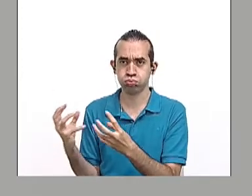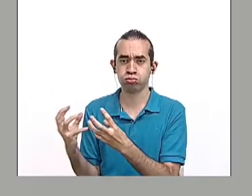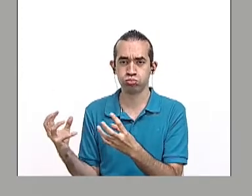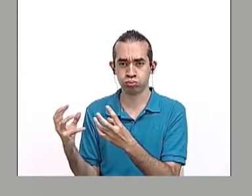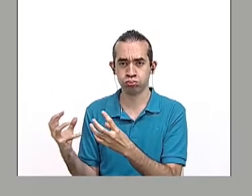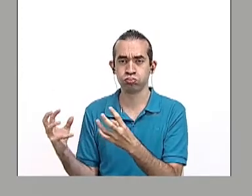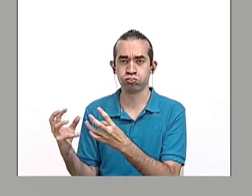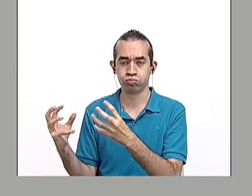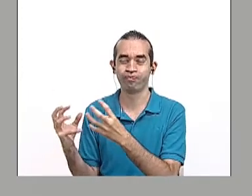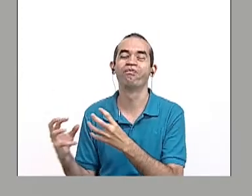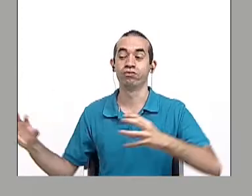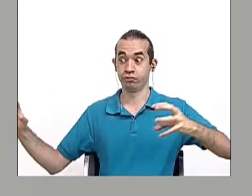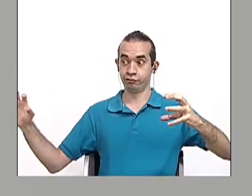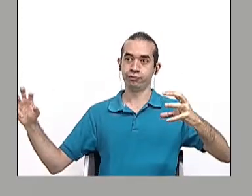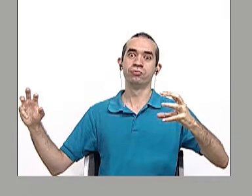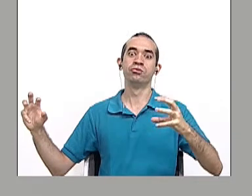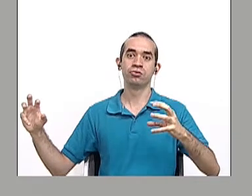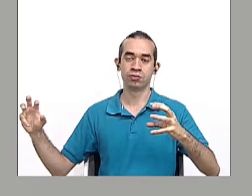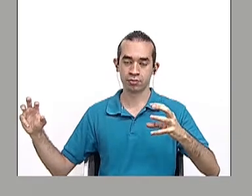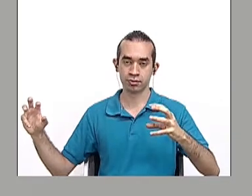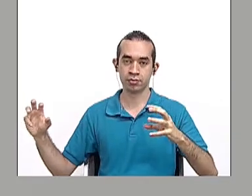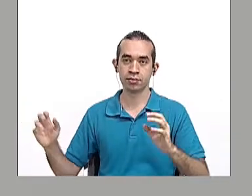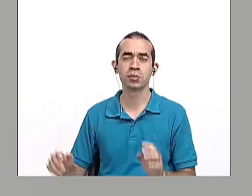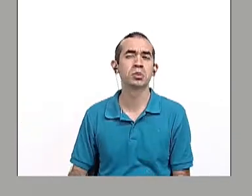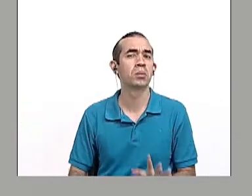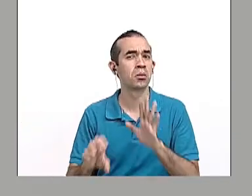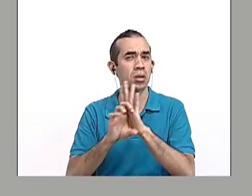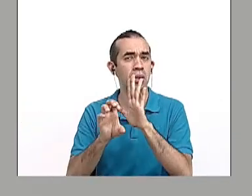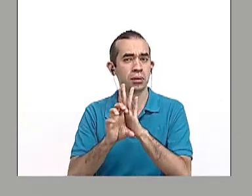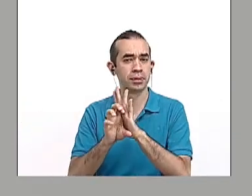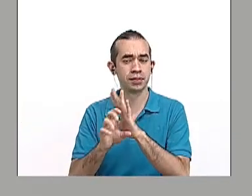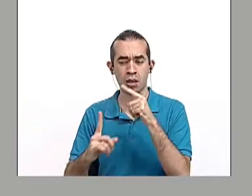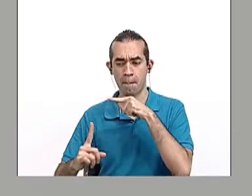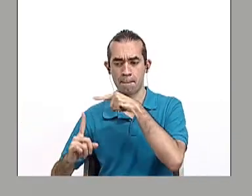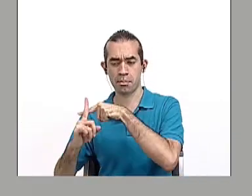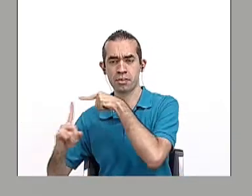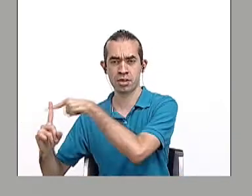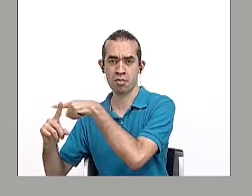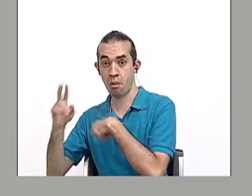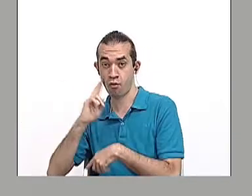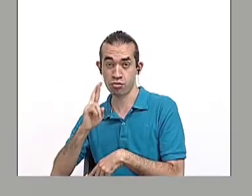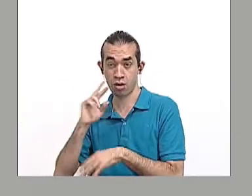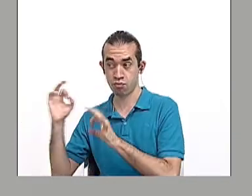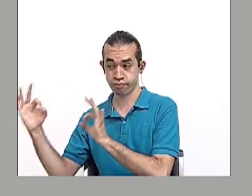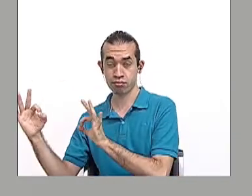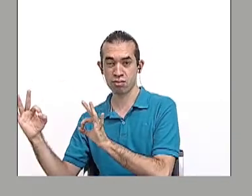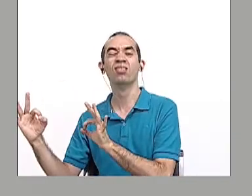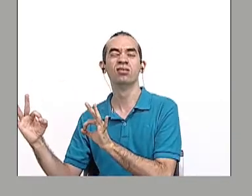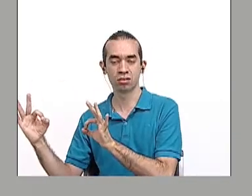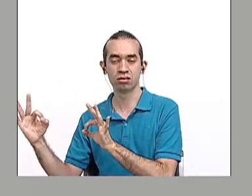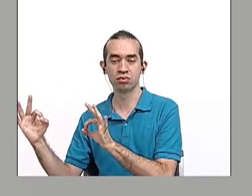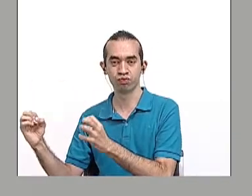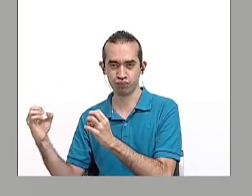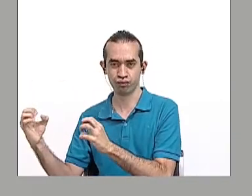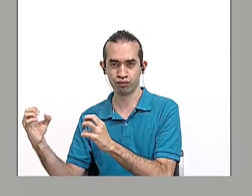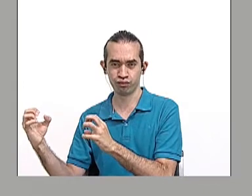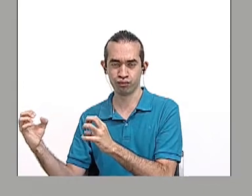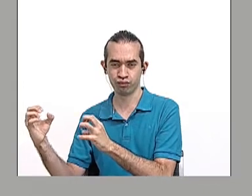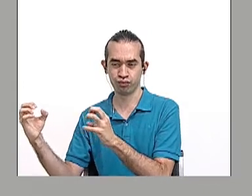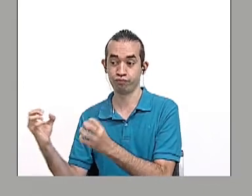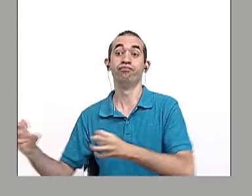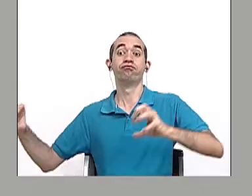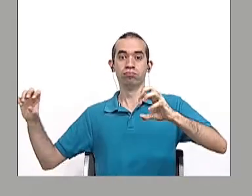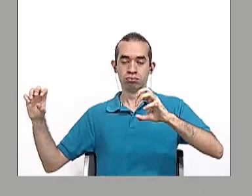fuerza de repulsión. ¿Y qué pasa si son dos cargas positivas? Lo mismo. Si son